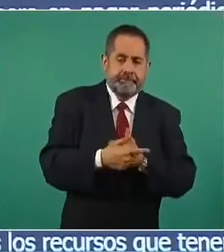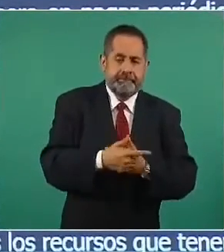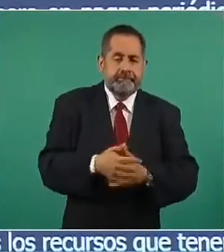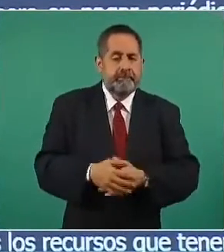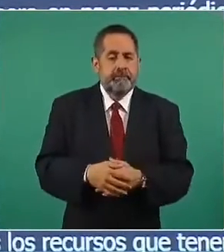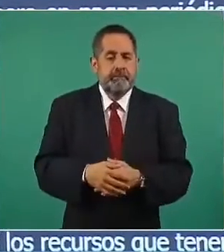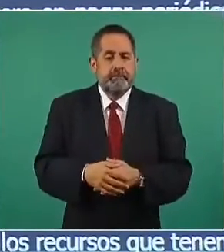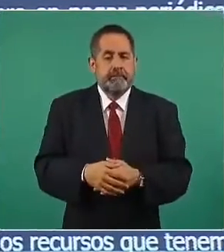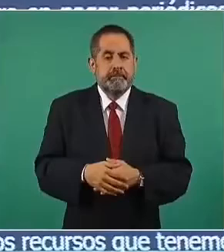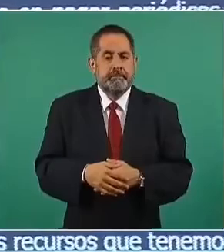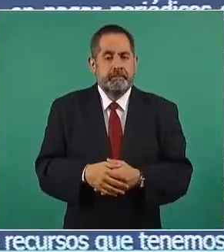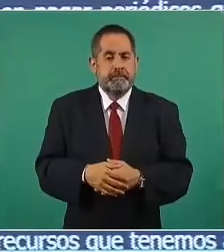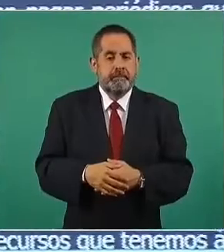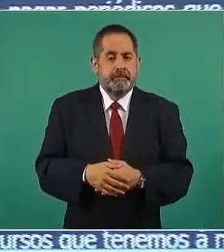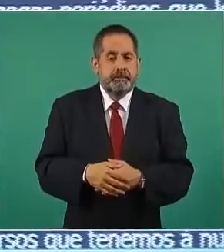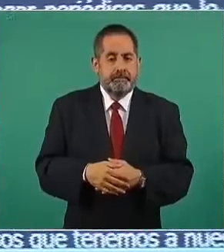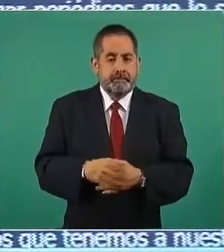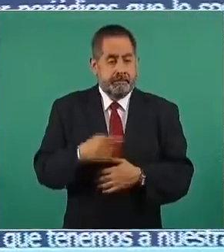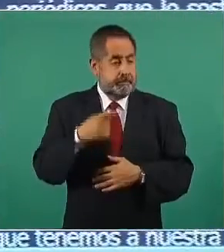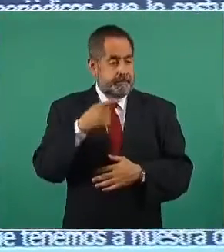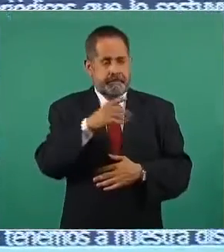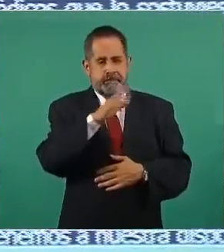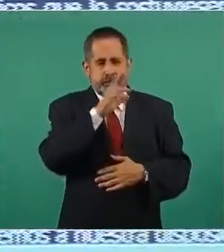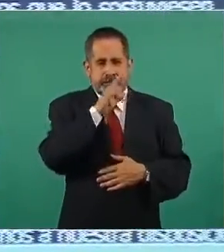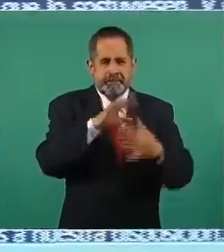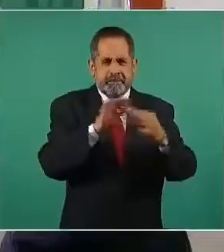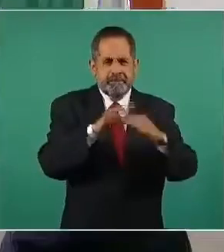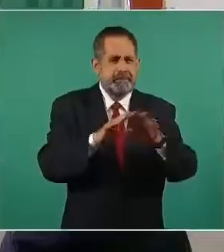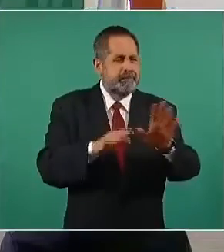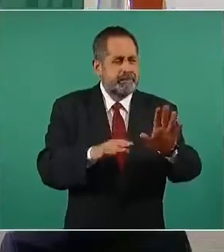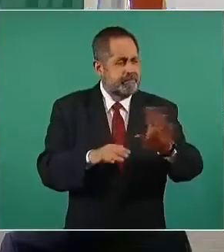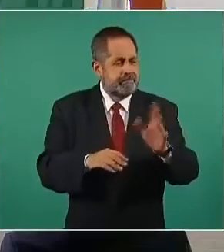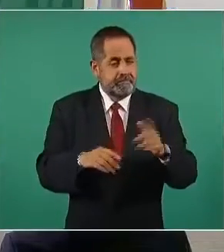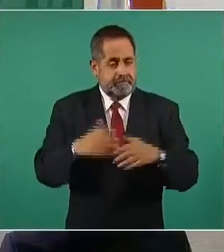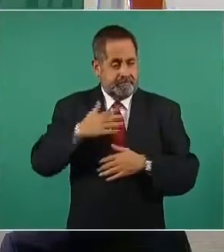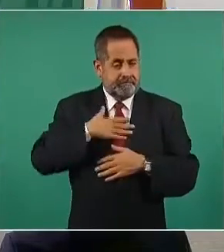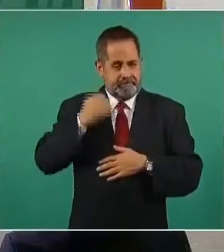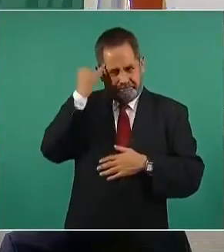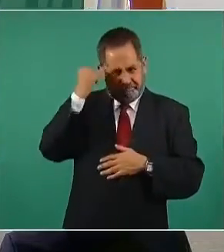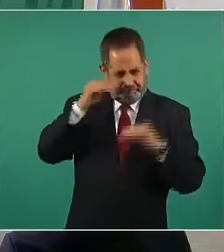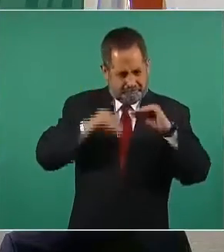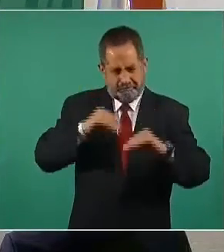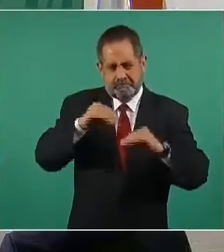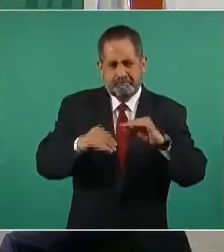Y para realizar estas ideas se puede contar